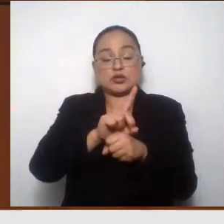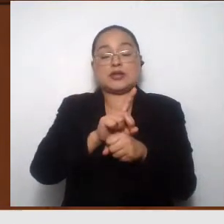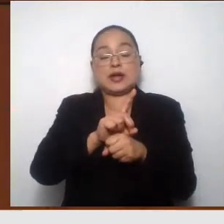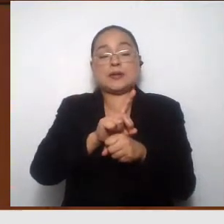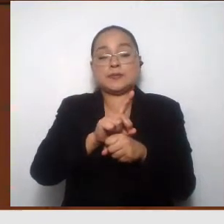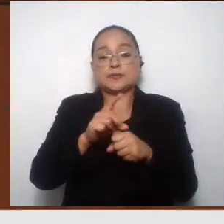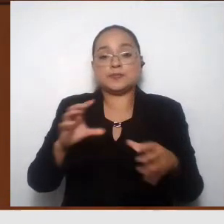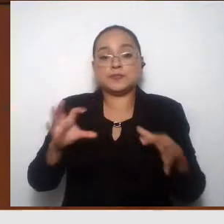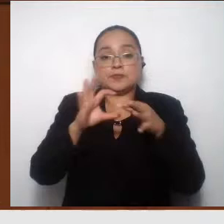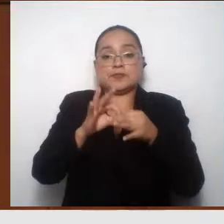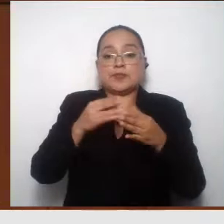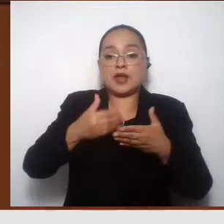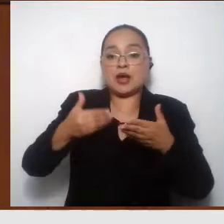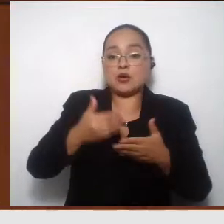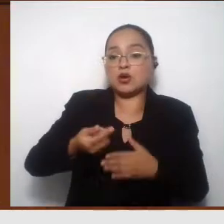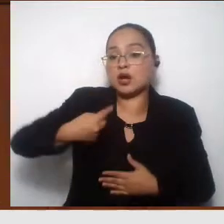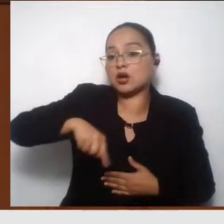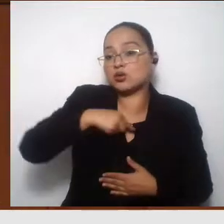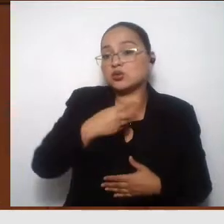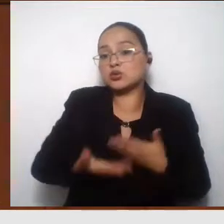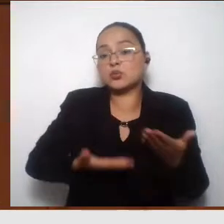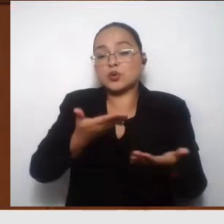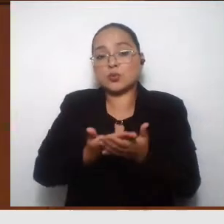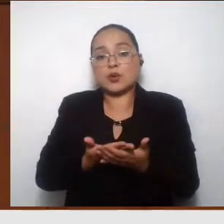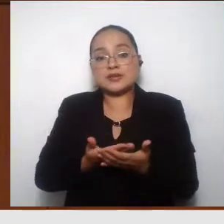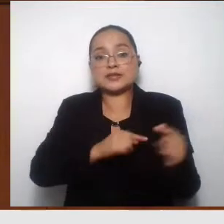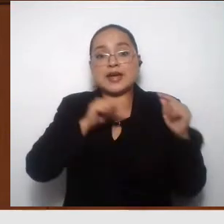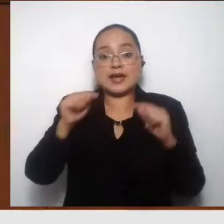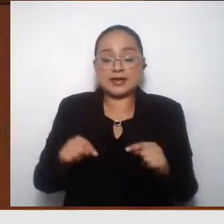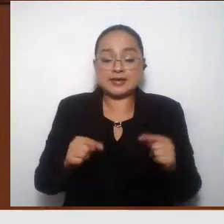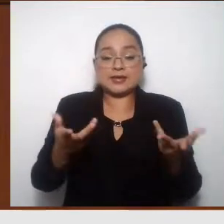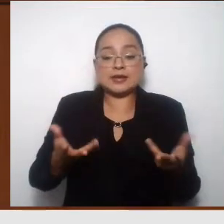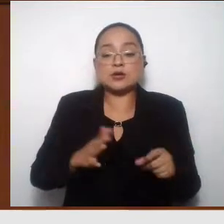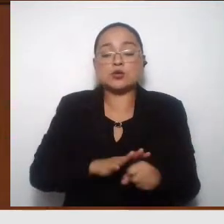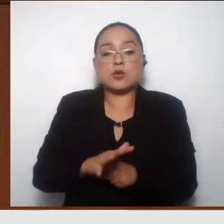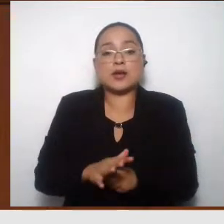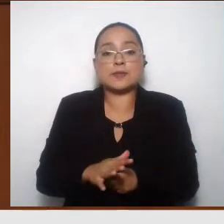propuesta que nosotros hacemos a esta legislatura es que le demos